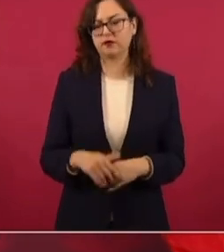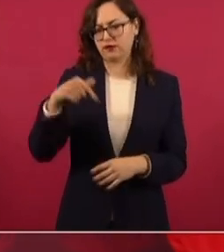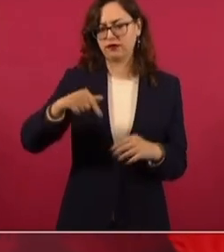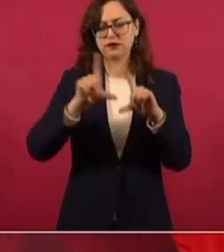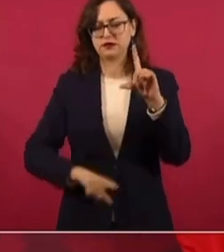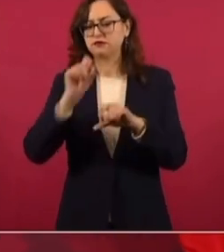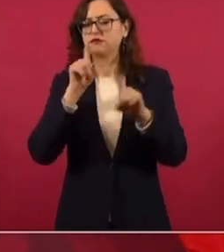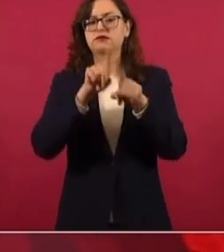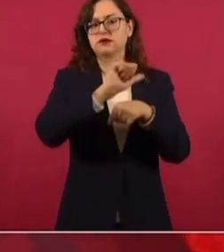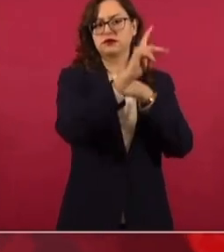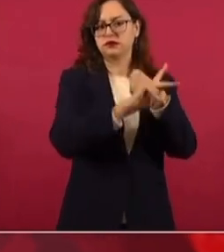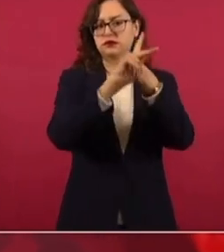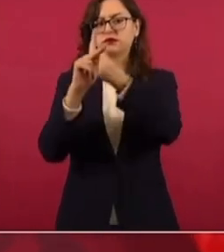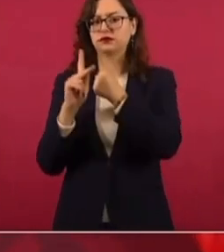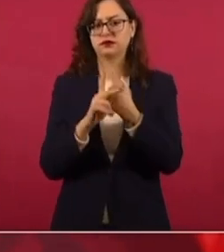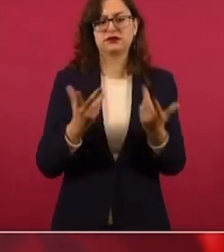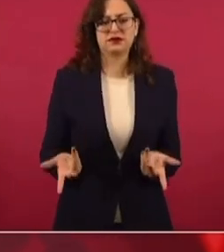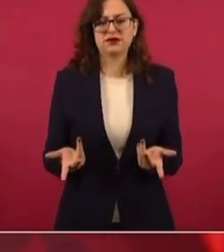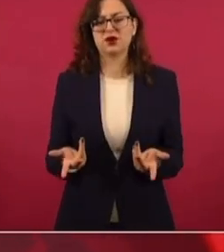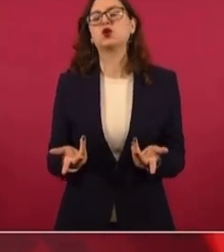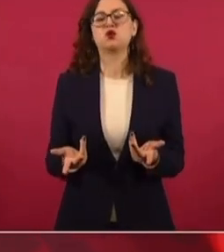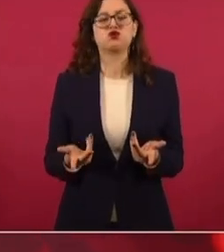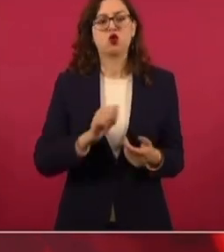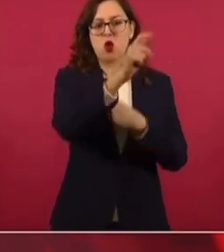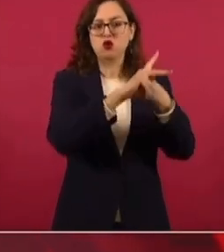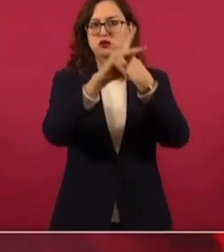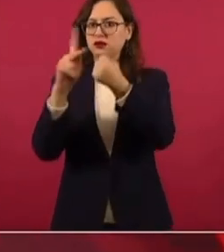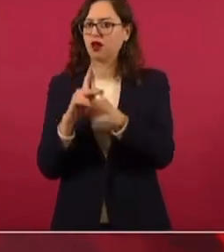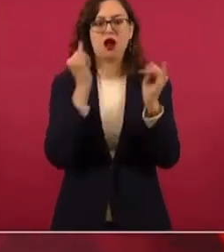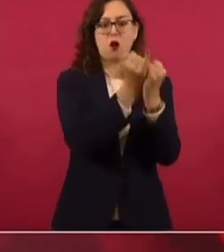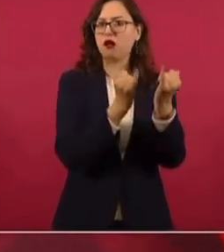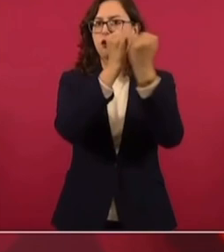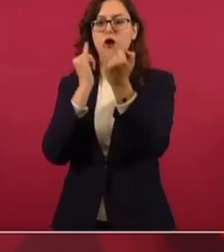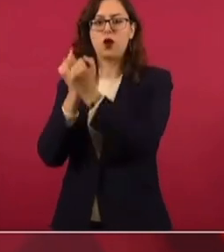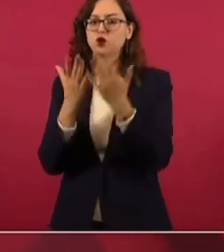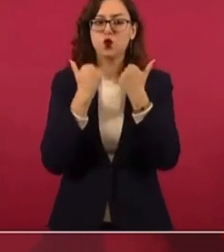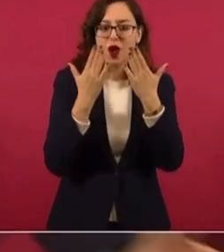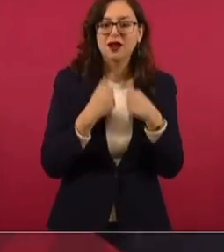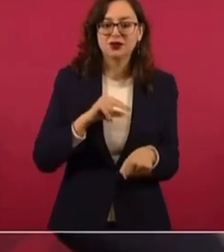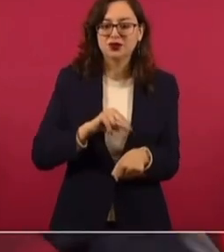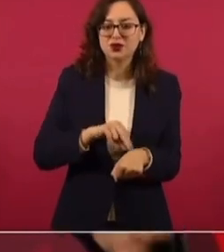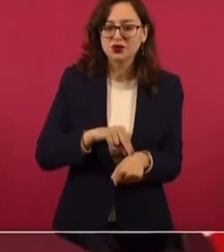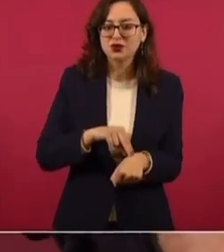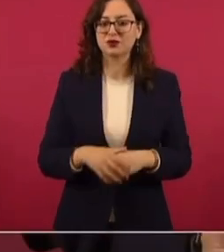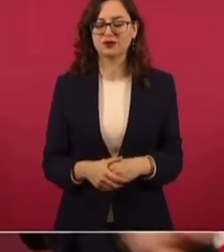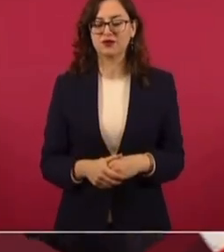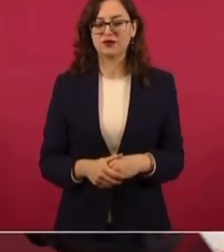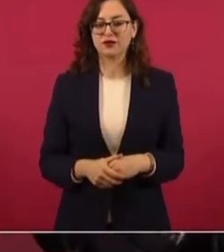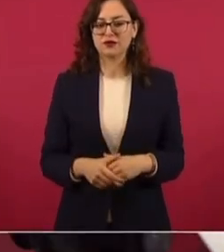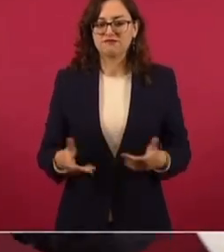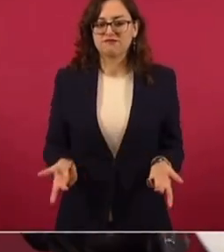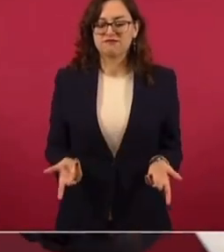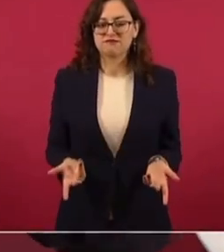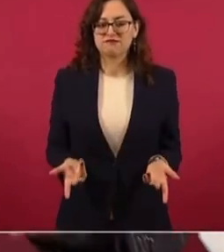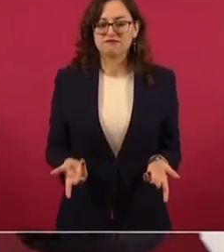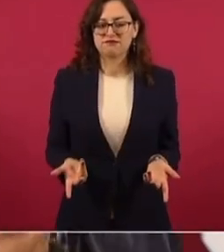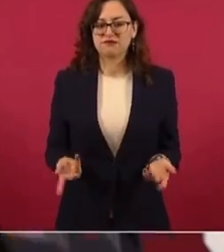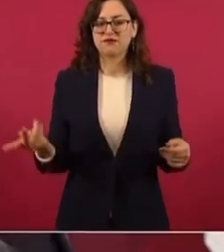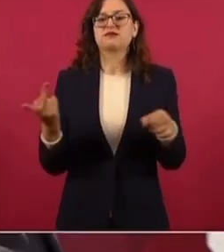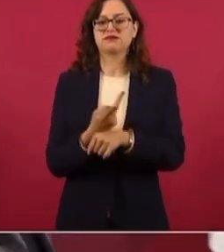Imagínense que no hay médicos en esos países, no hay especialistas, sobre todo por las